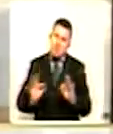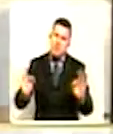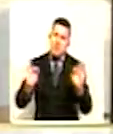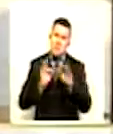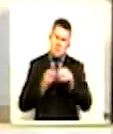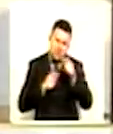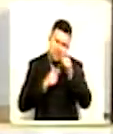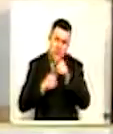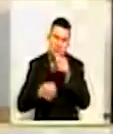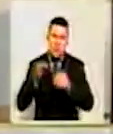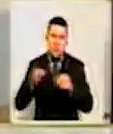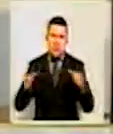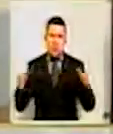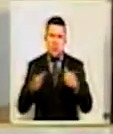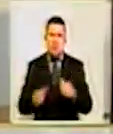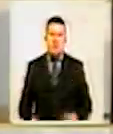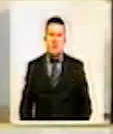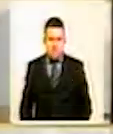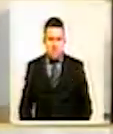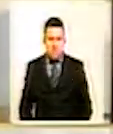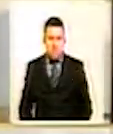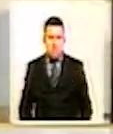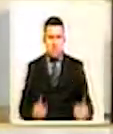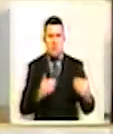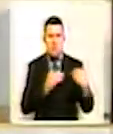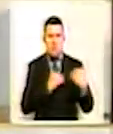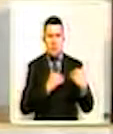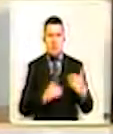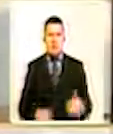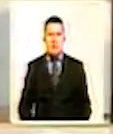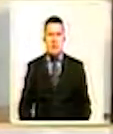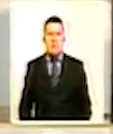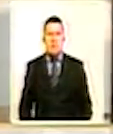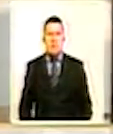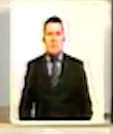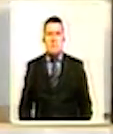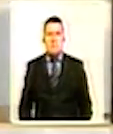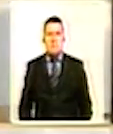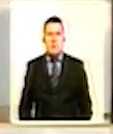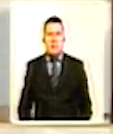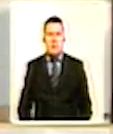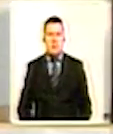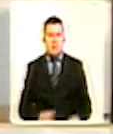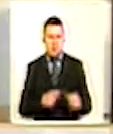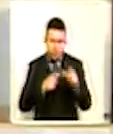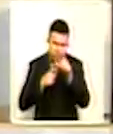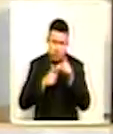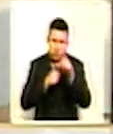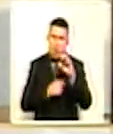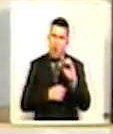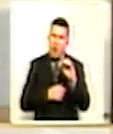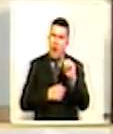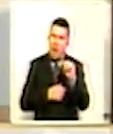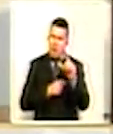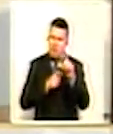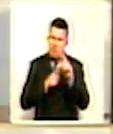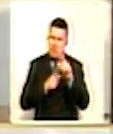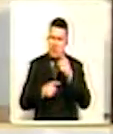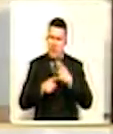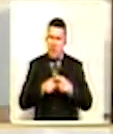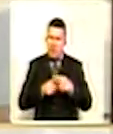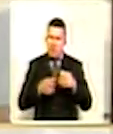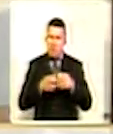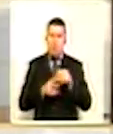priorización para las intervenciones judiciales van a ser fundamentales. La Procuraduría, el Procurador y sus